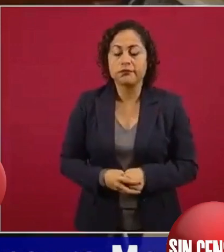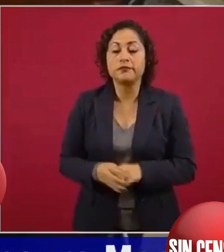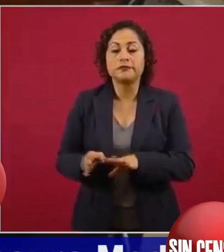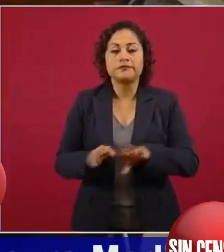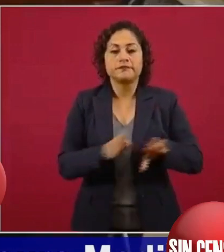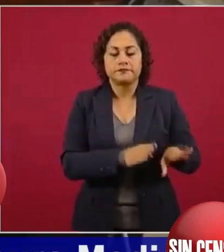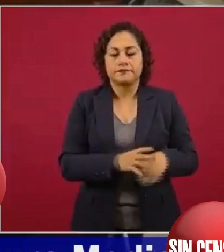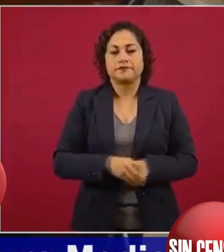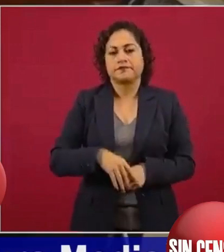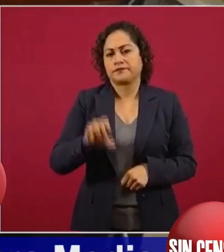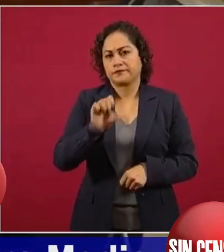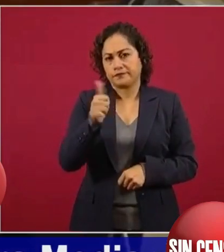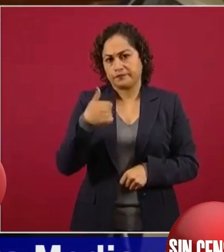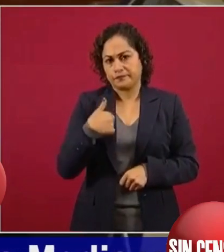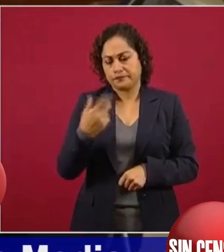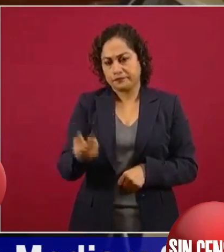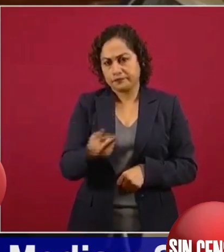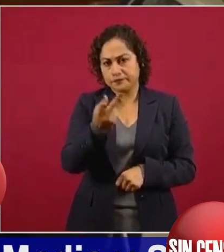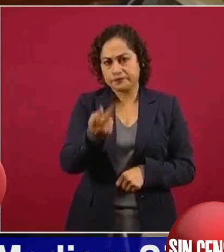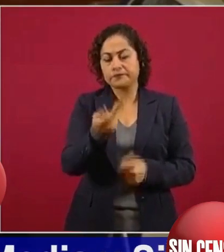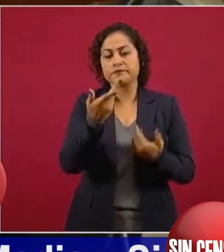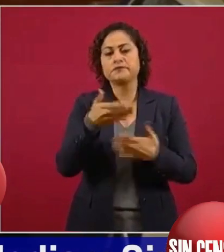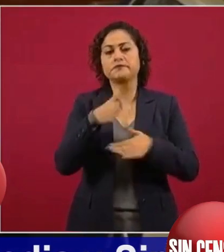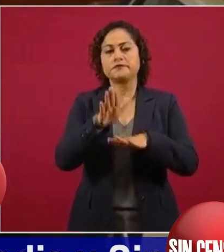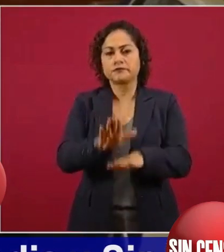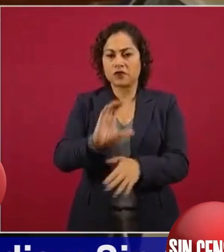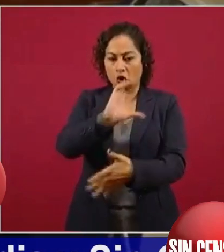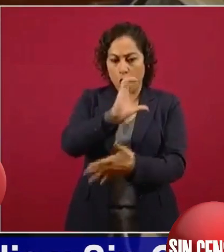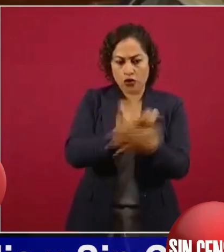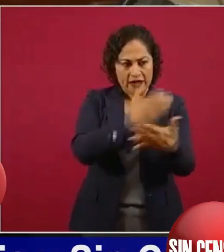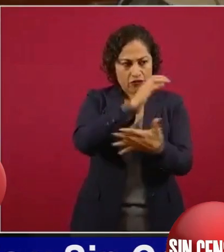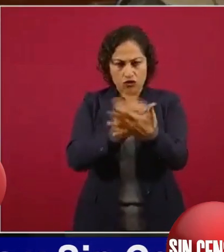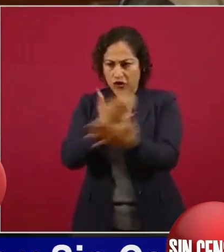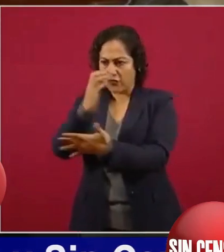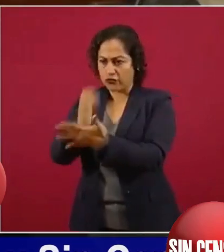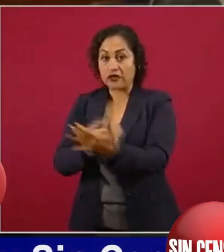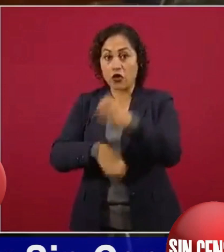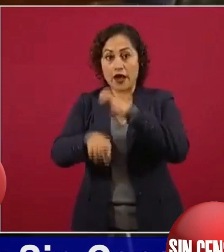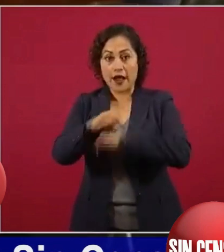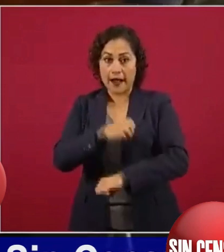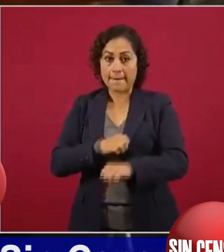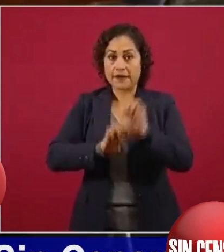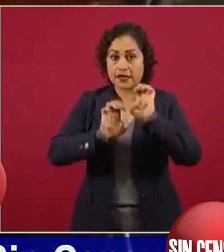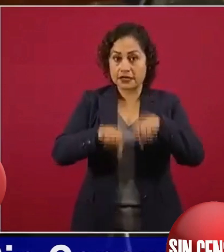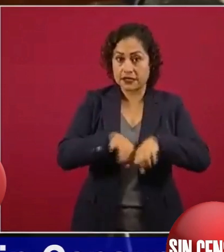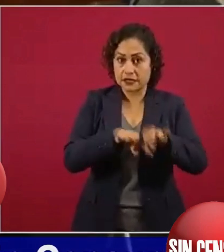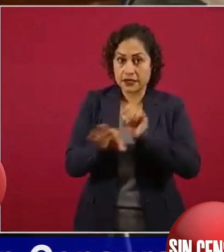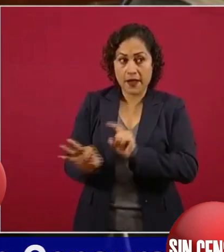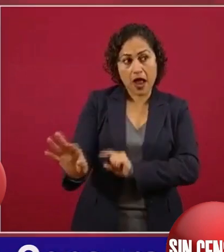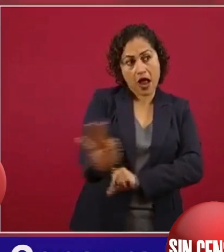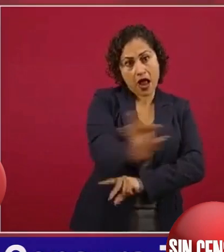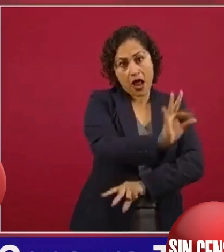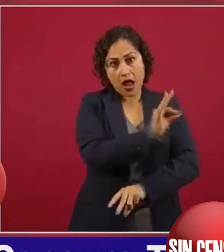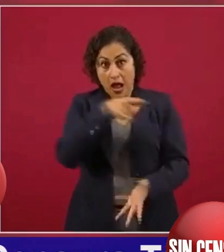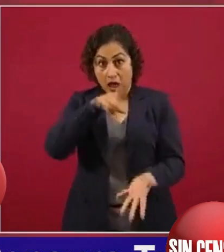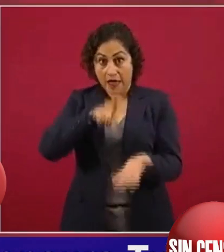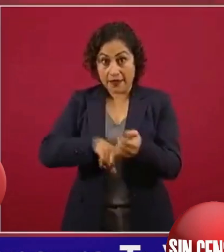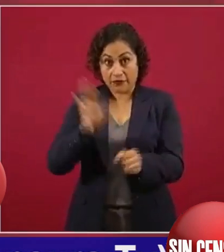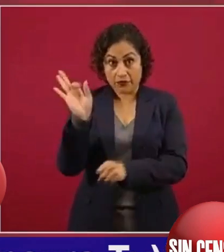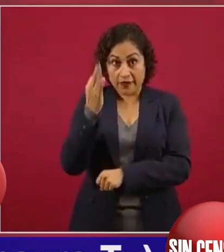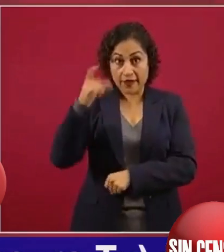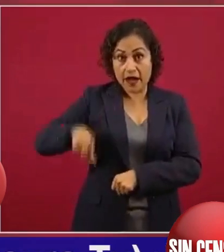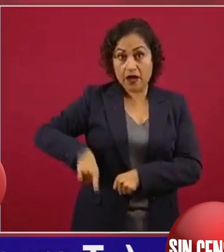ha avanzado en revisar este tipo de contratos con empresas de outsourcing dentro del gobierno federal? Se ha avanzado